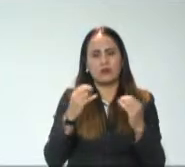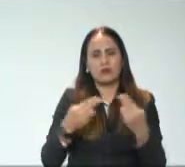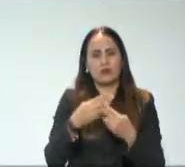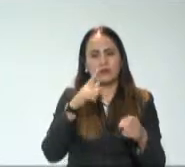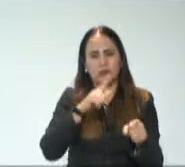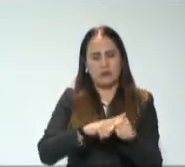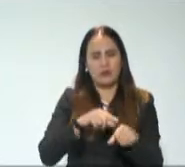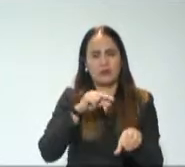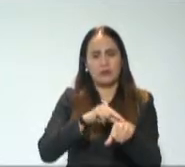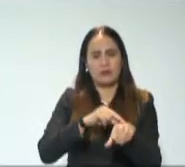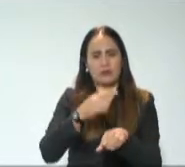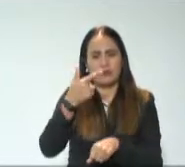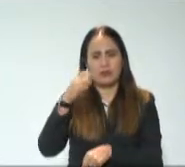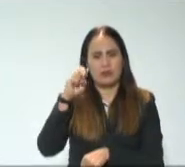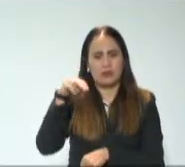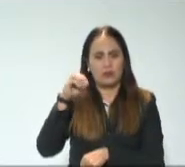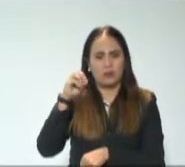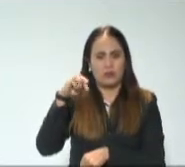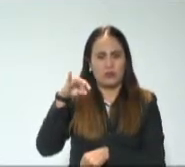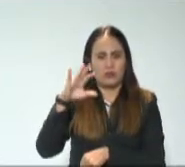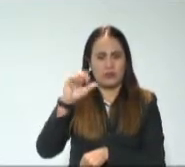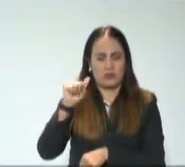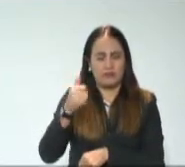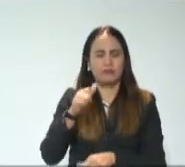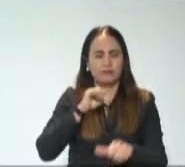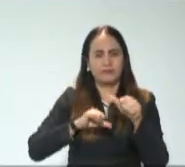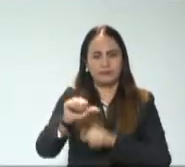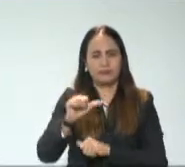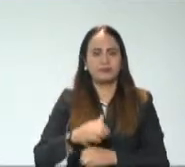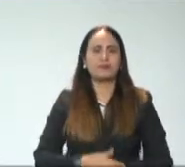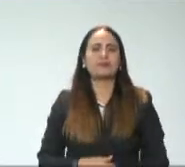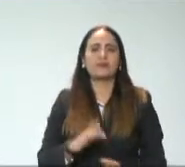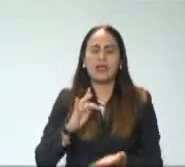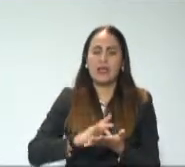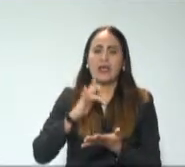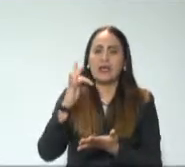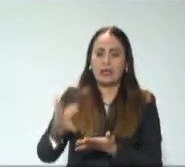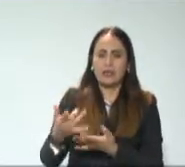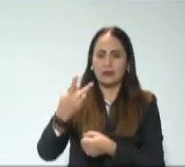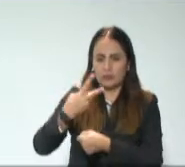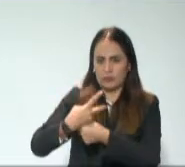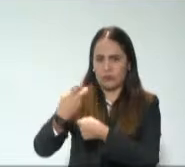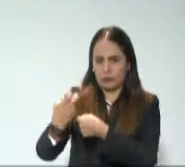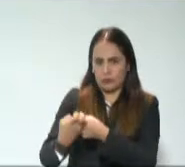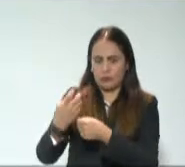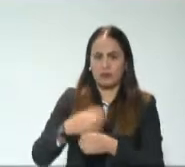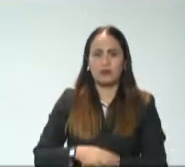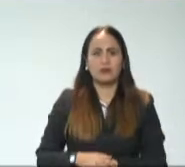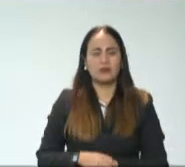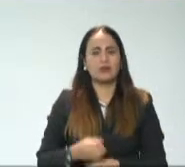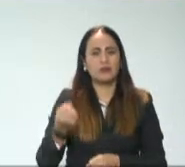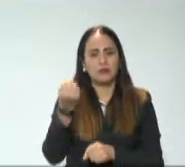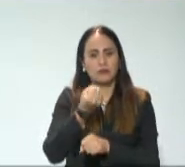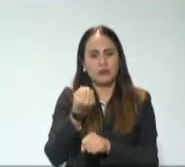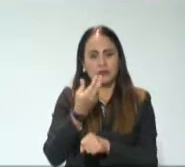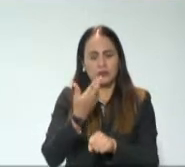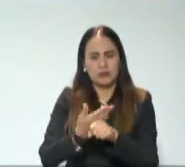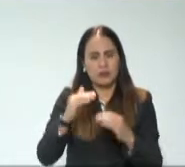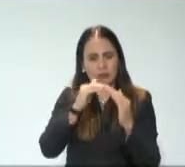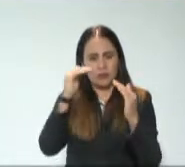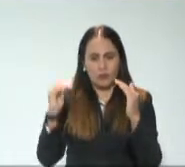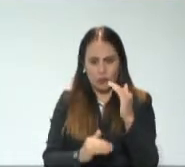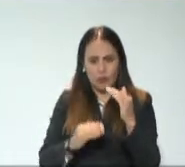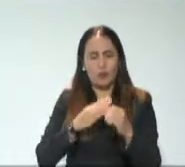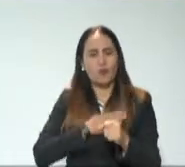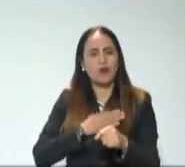avisando Muchísimas gracias señora comisionada gracias por la invitación Señor subsecretario buenas